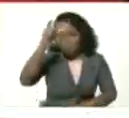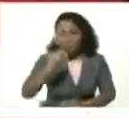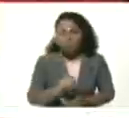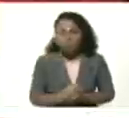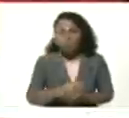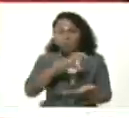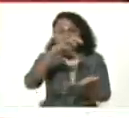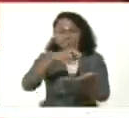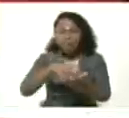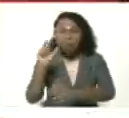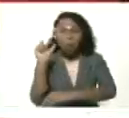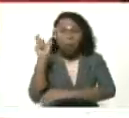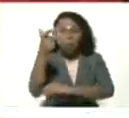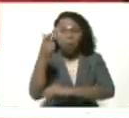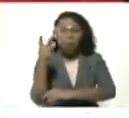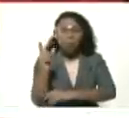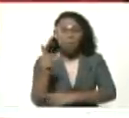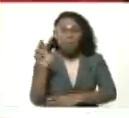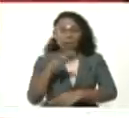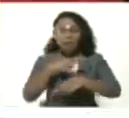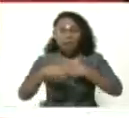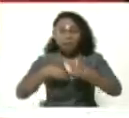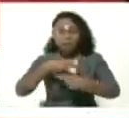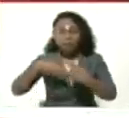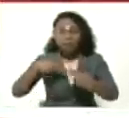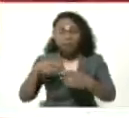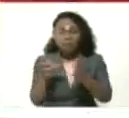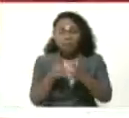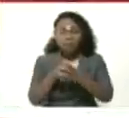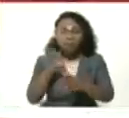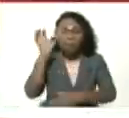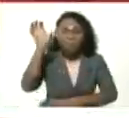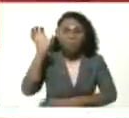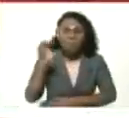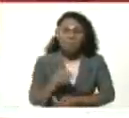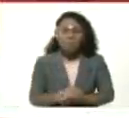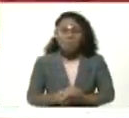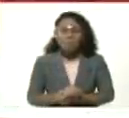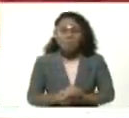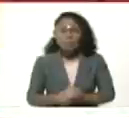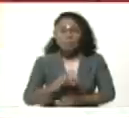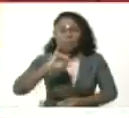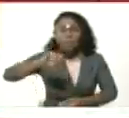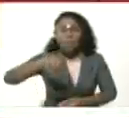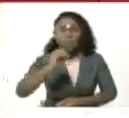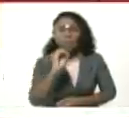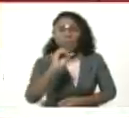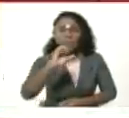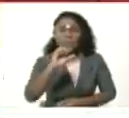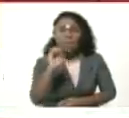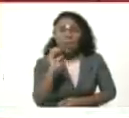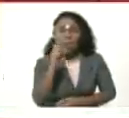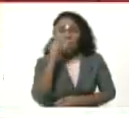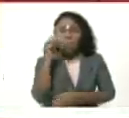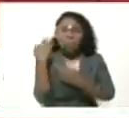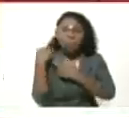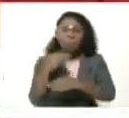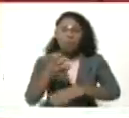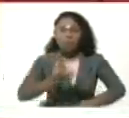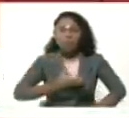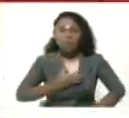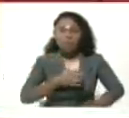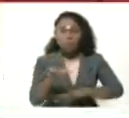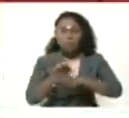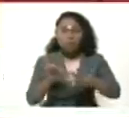Guárico. Candidato a la revolución del gran bloque de la patria, compatriota José Vázquez. Alcaldías,